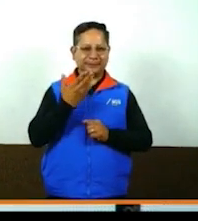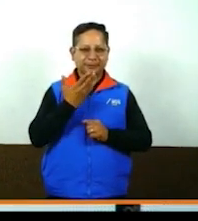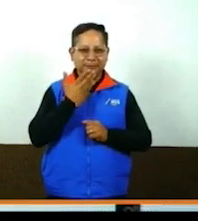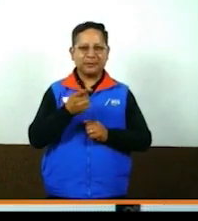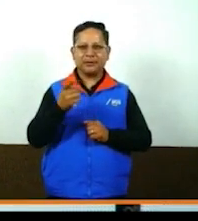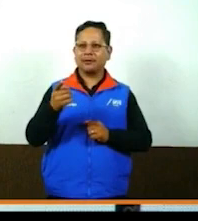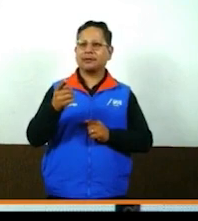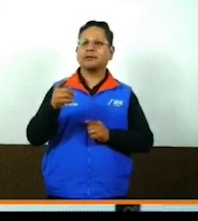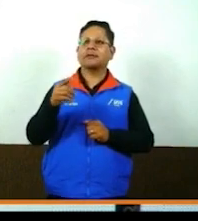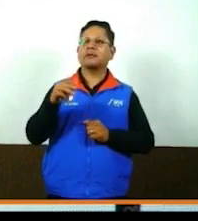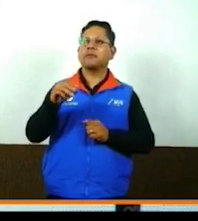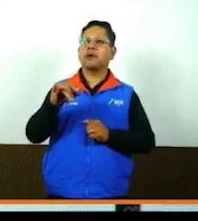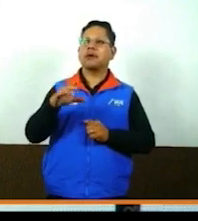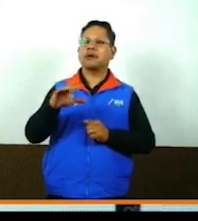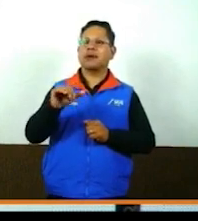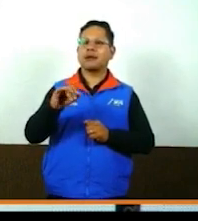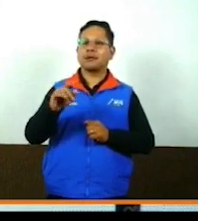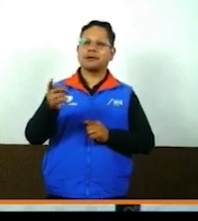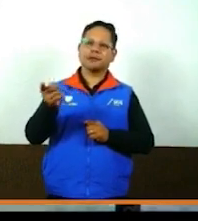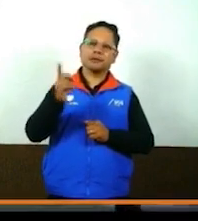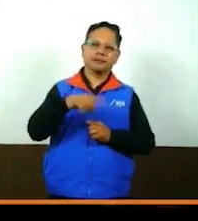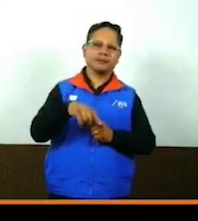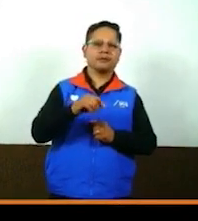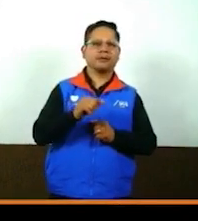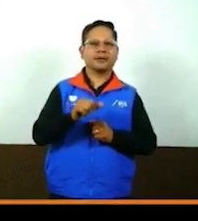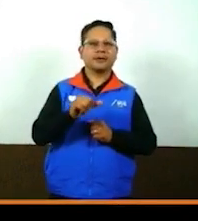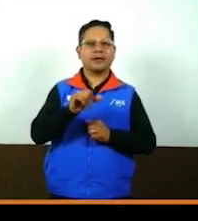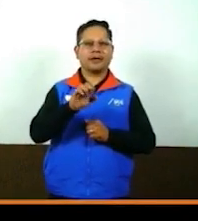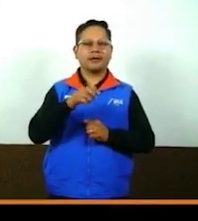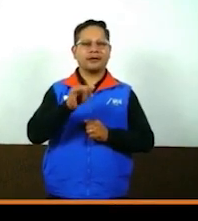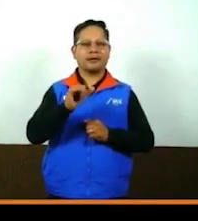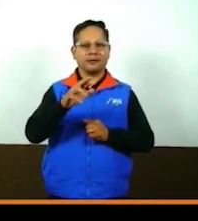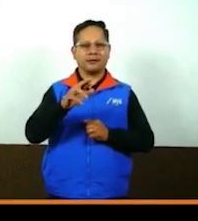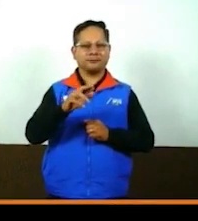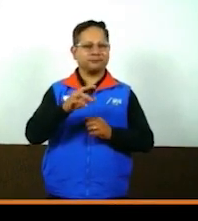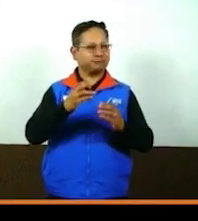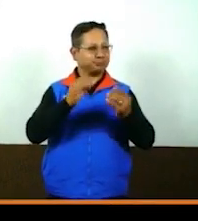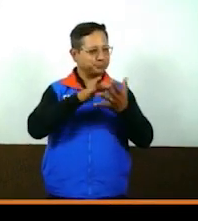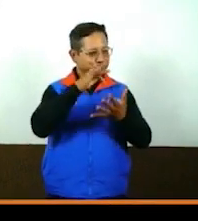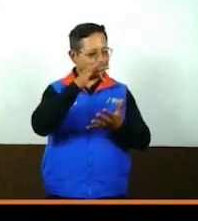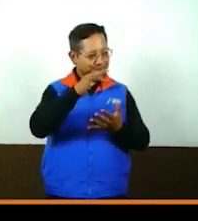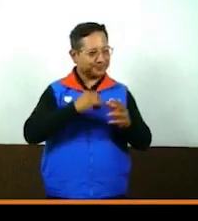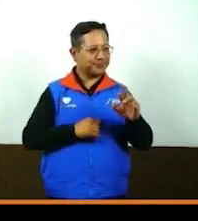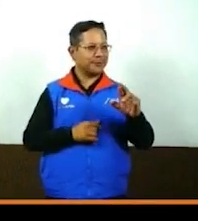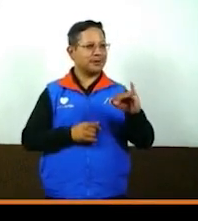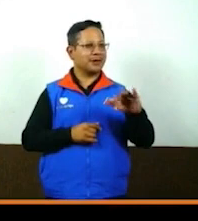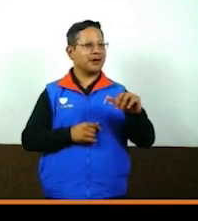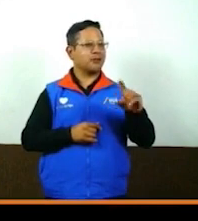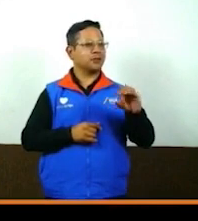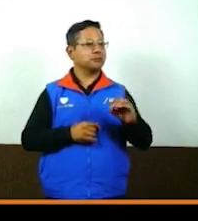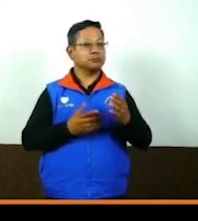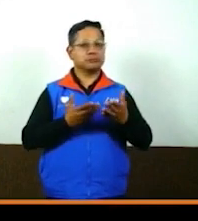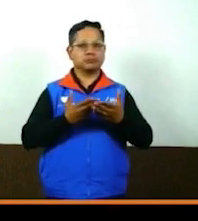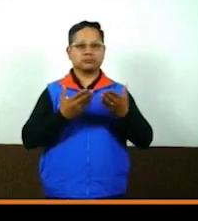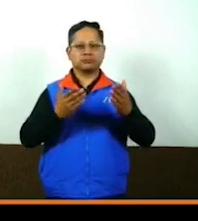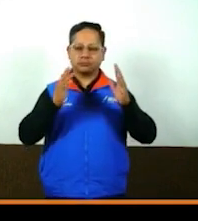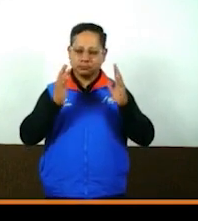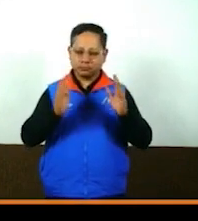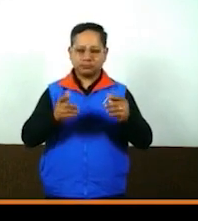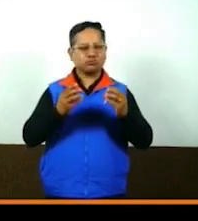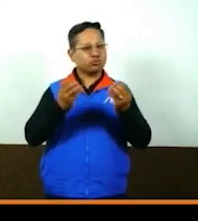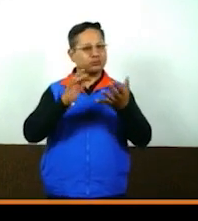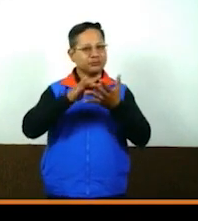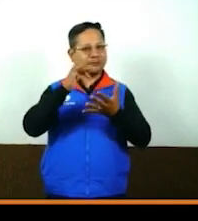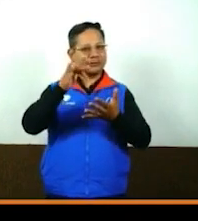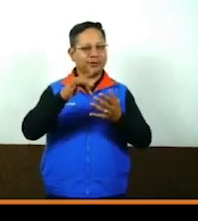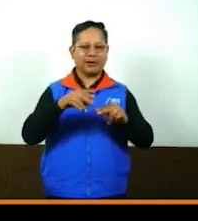indique Mari Carmen y Edgar. Muchísimas gracias por el mensaje, Ricardo. Y pues ahora sí les